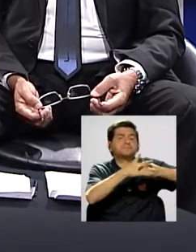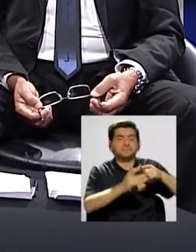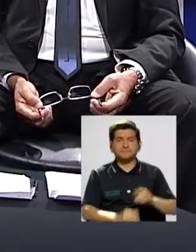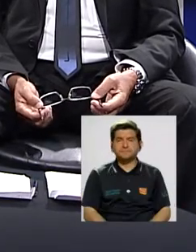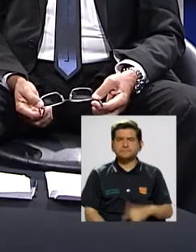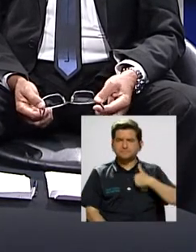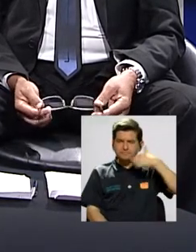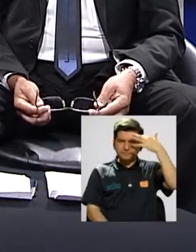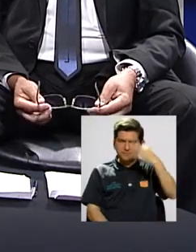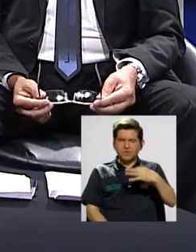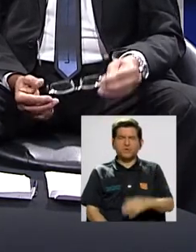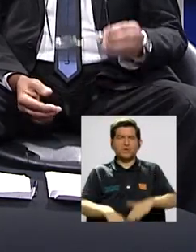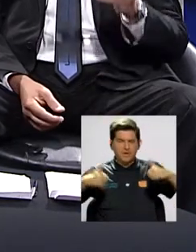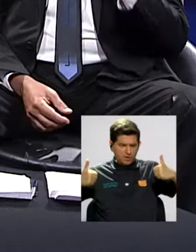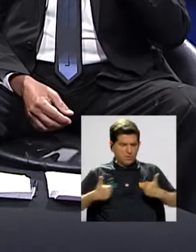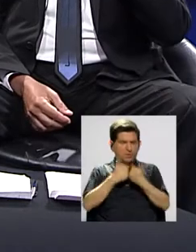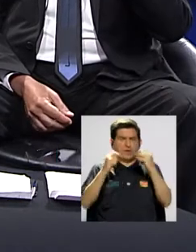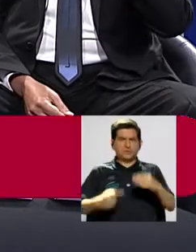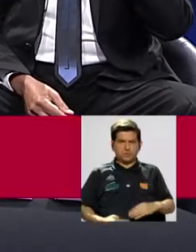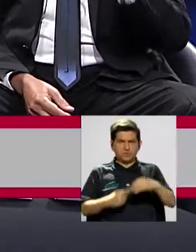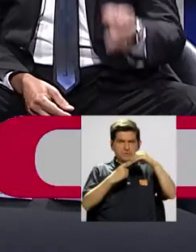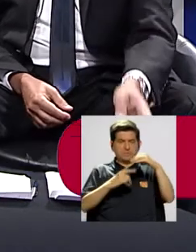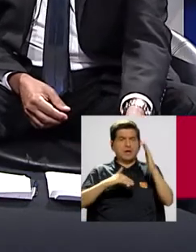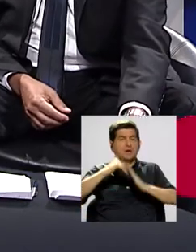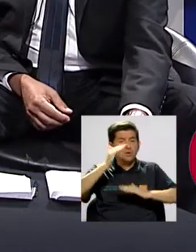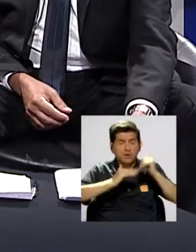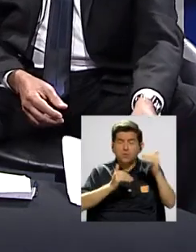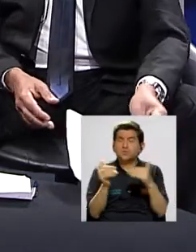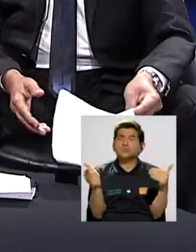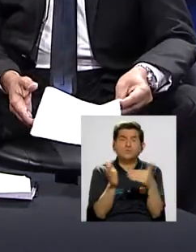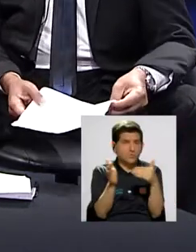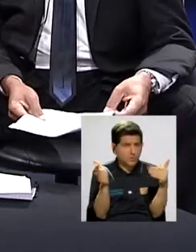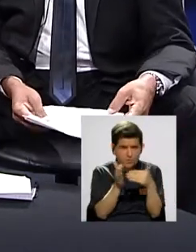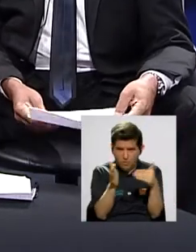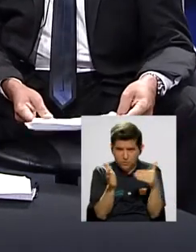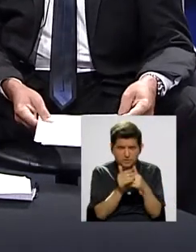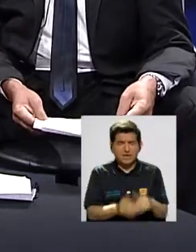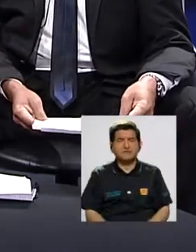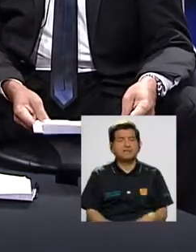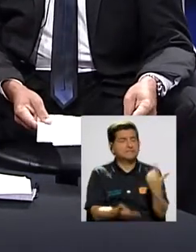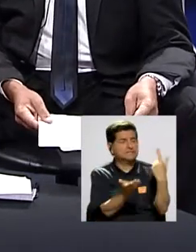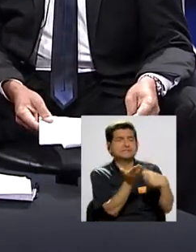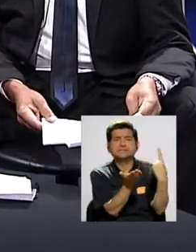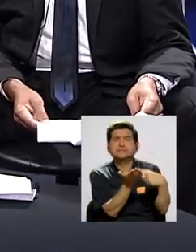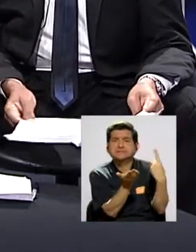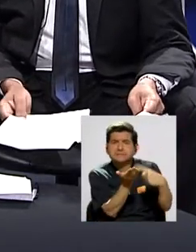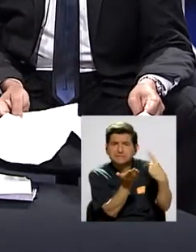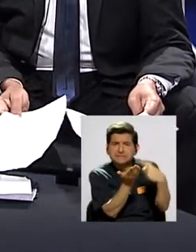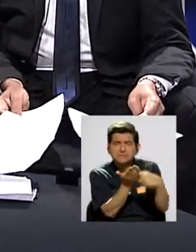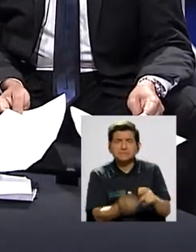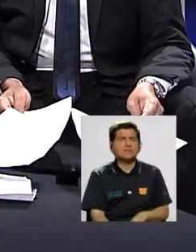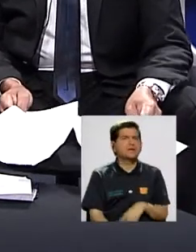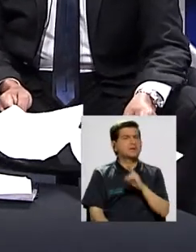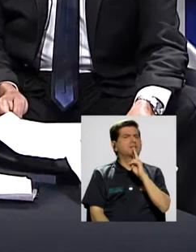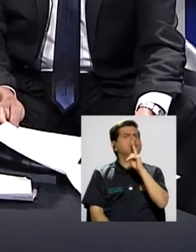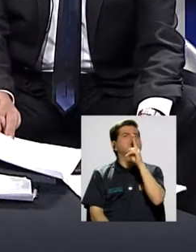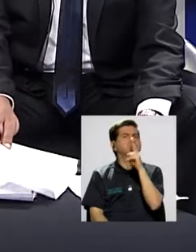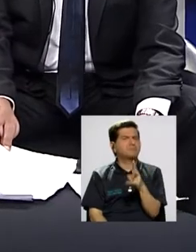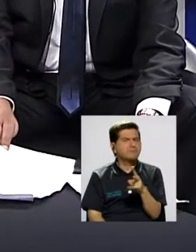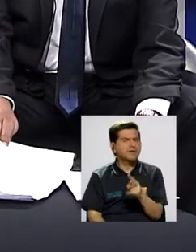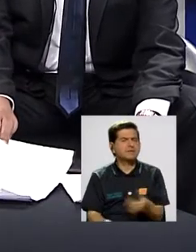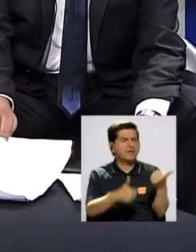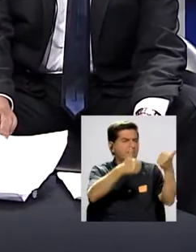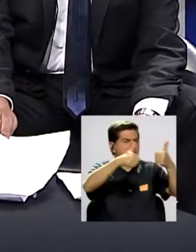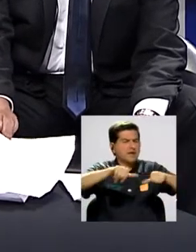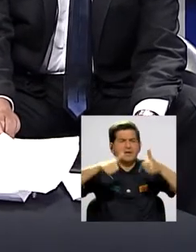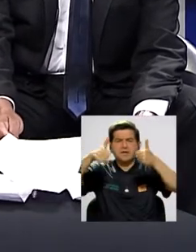parece que uno de los grandes desafíos habrá que reconstruir, habrá que verdaderamente poner sobre la mesa cuáles son los verdaderos